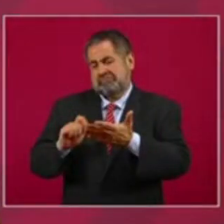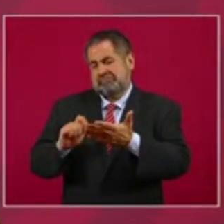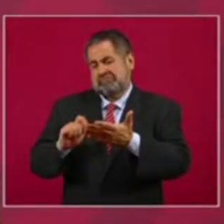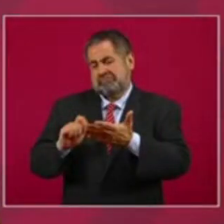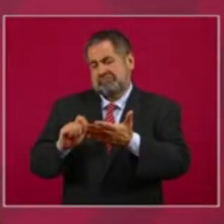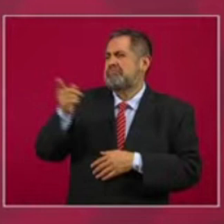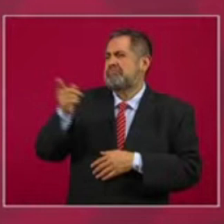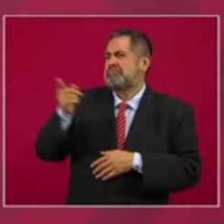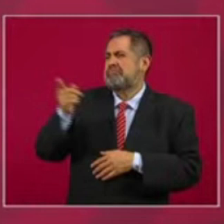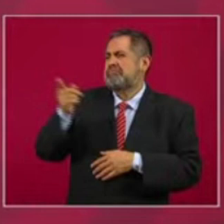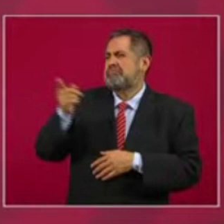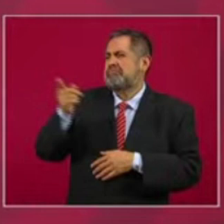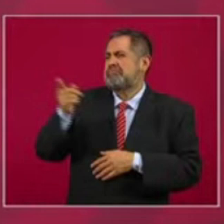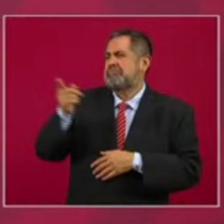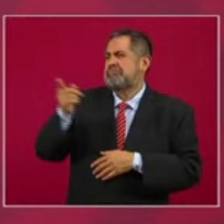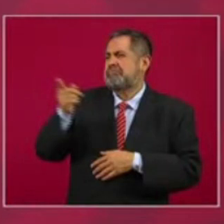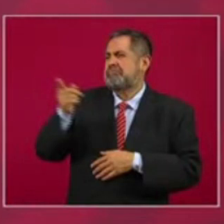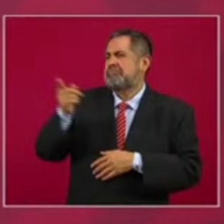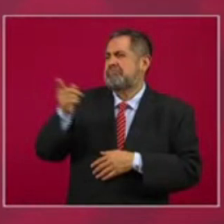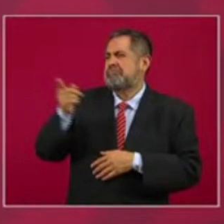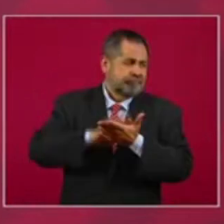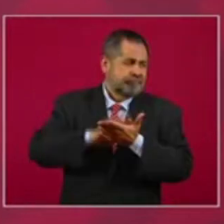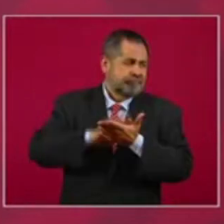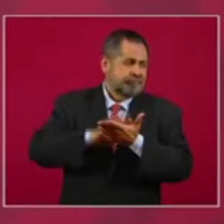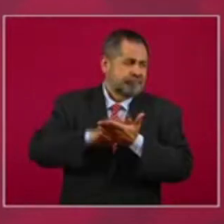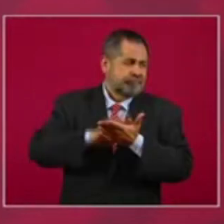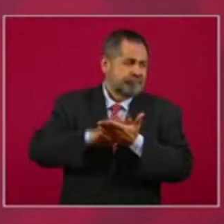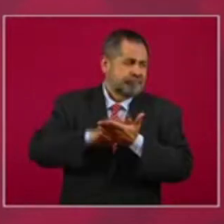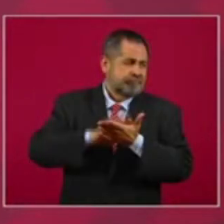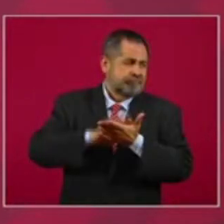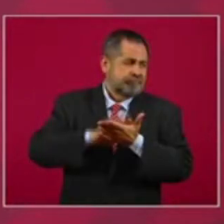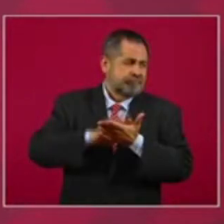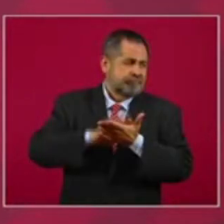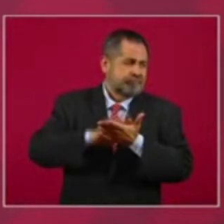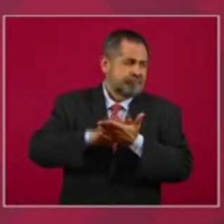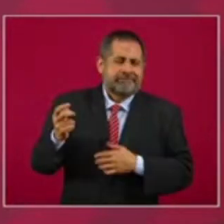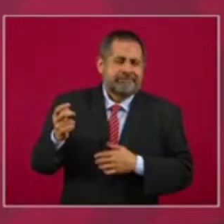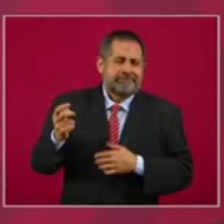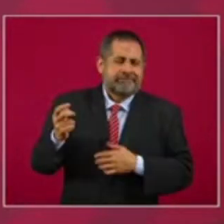por actos de